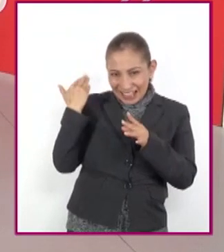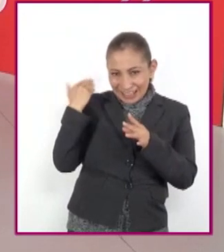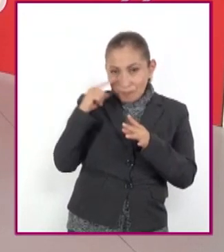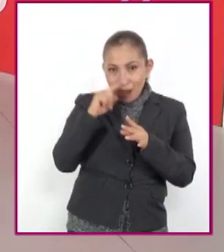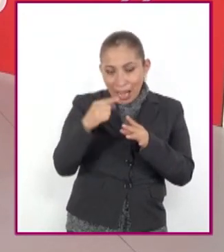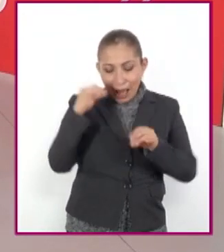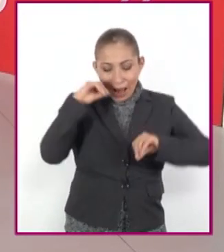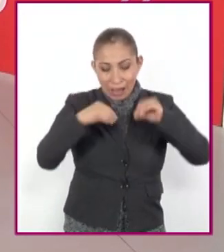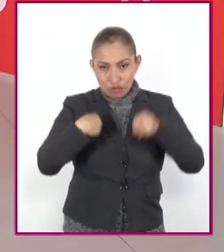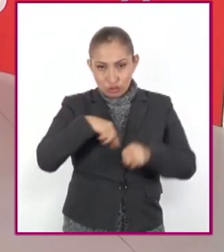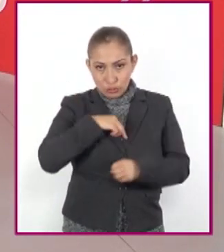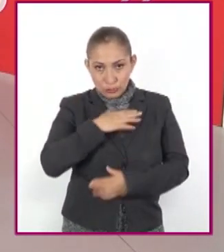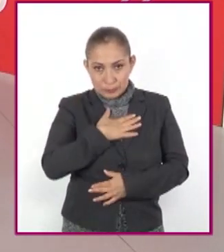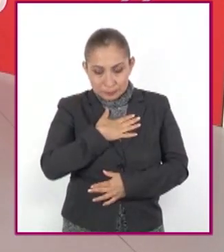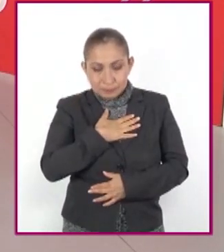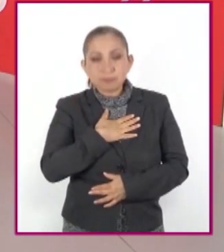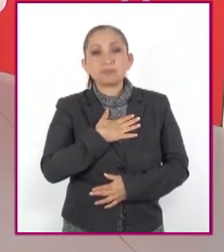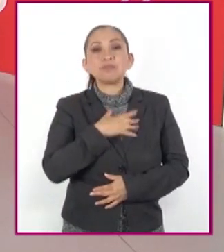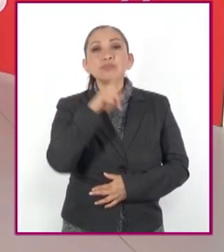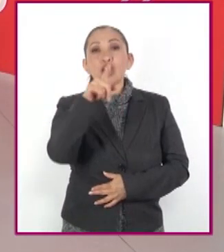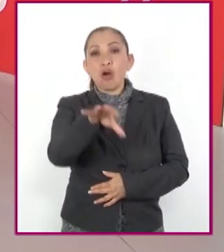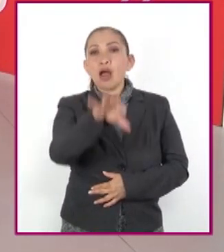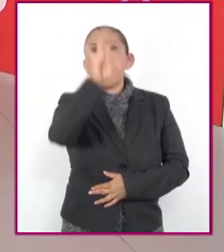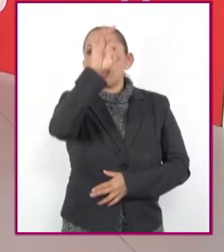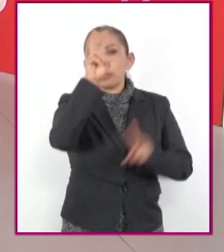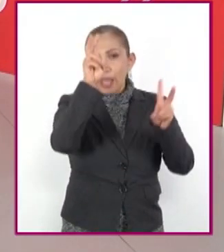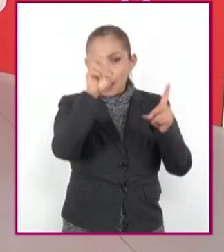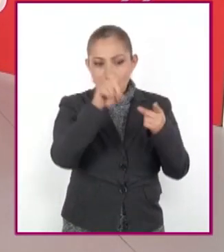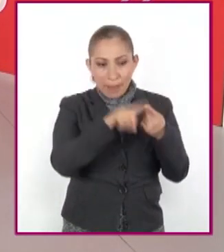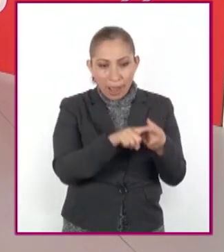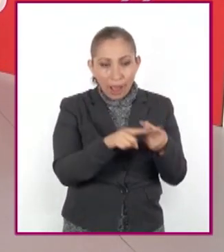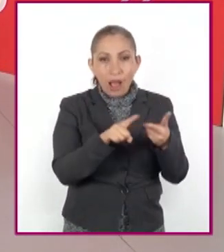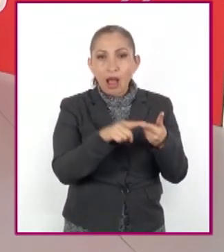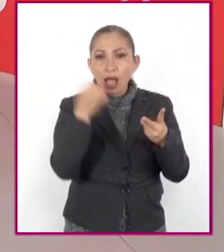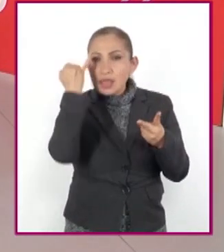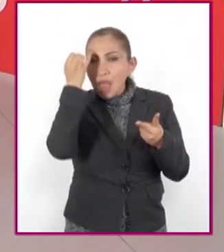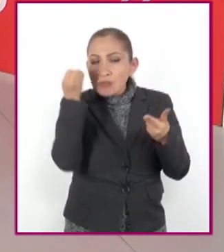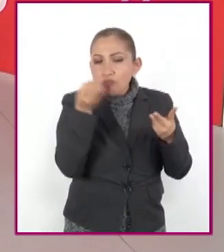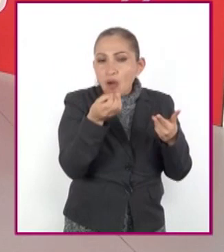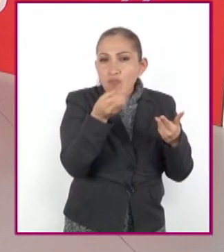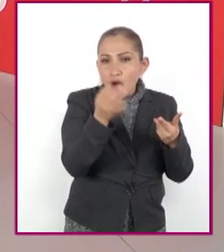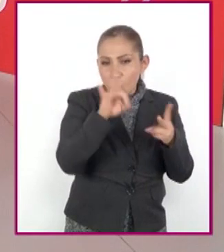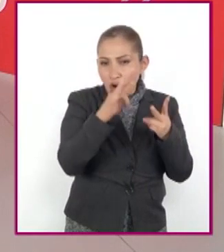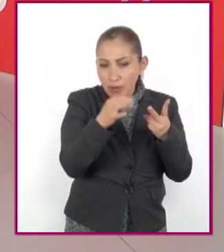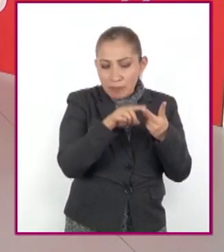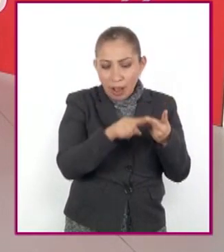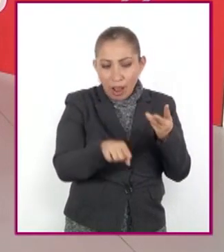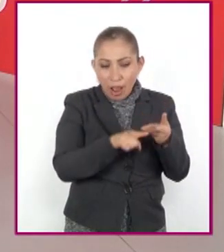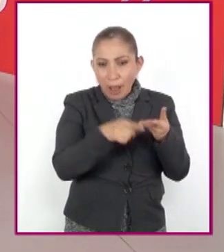generar el nuestro. Elección del tema, lluvia de ideas,